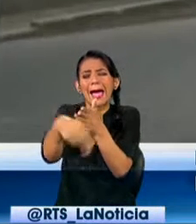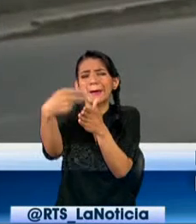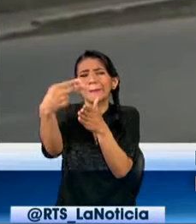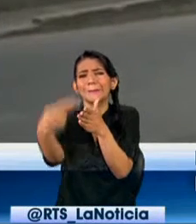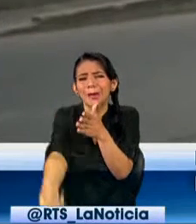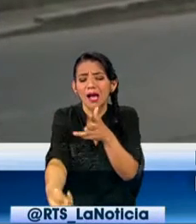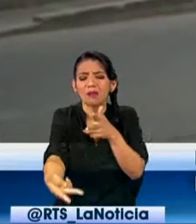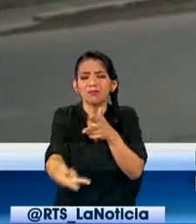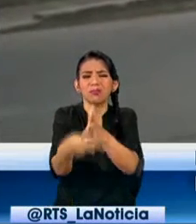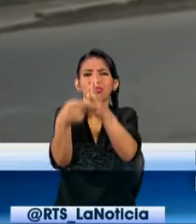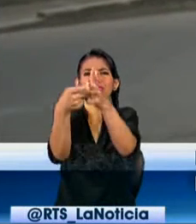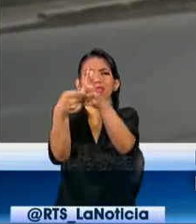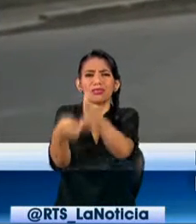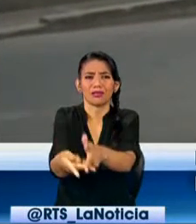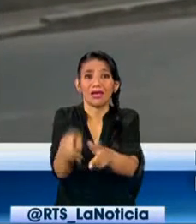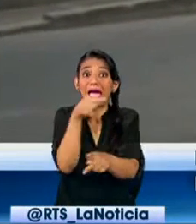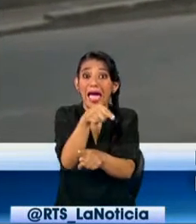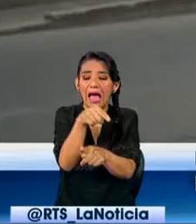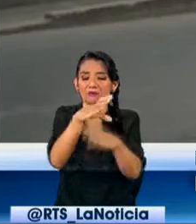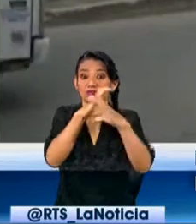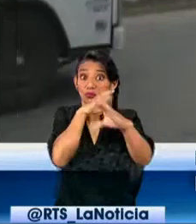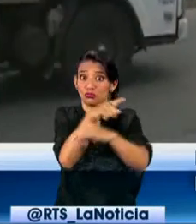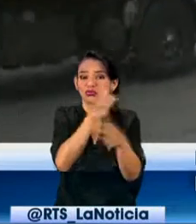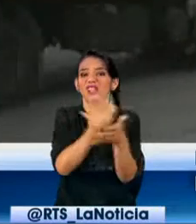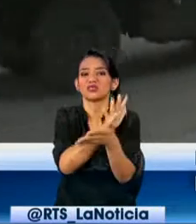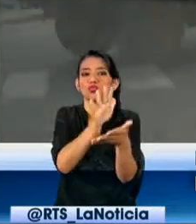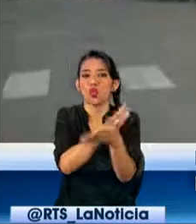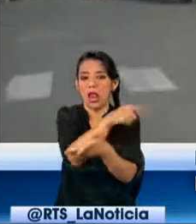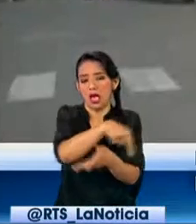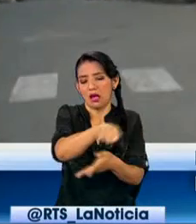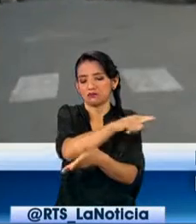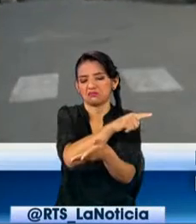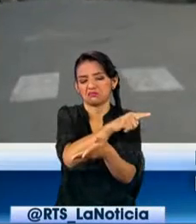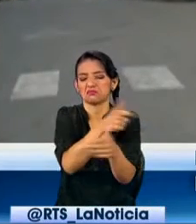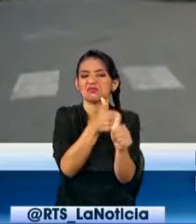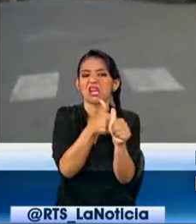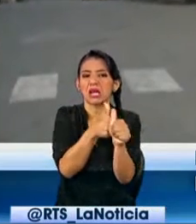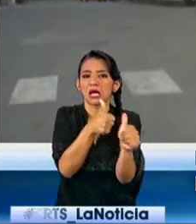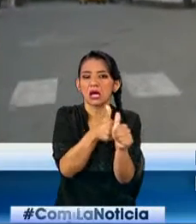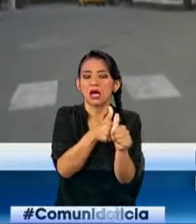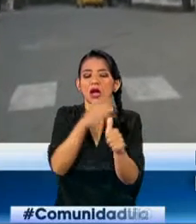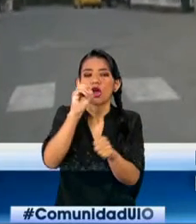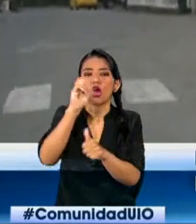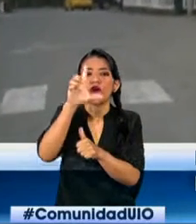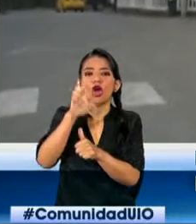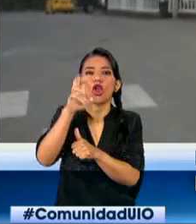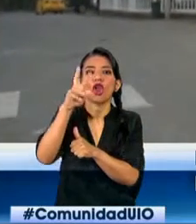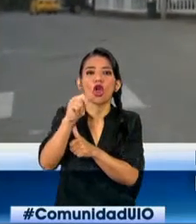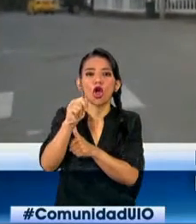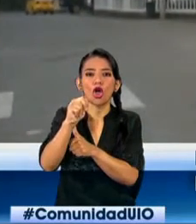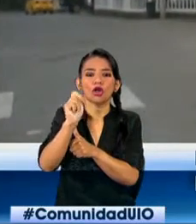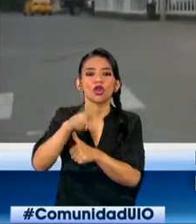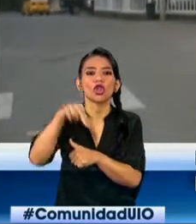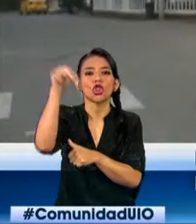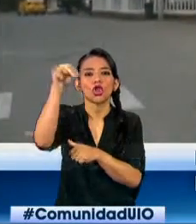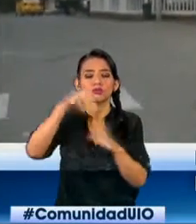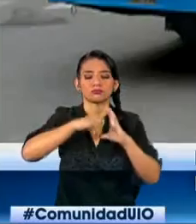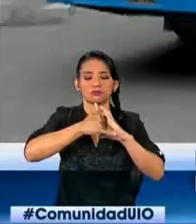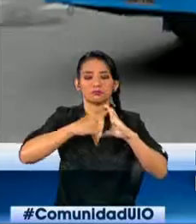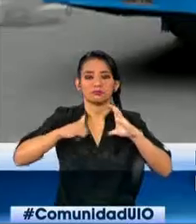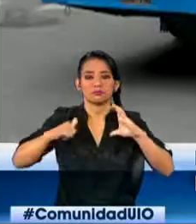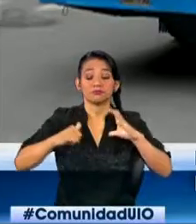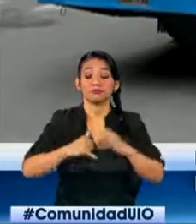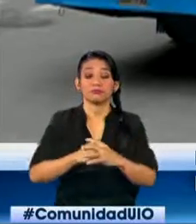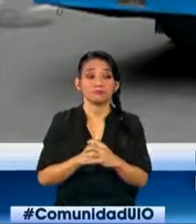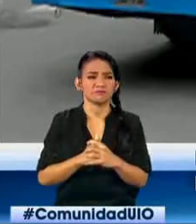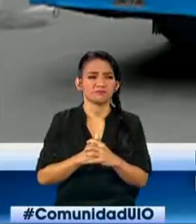expreso a los estudiantes que asisten a una institución educativa ubicada frente al Santuario de Olón, en la zona norte de la península de Santa Elena.